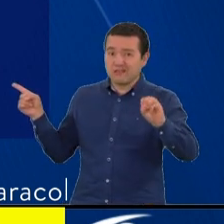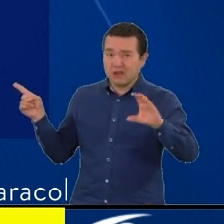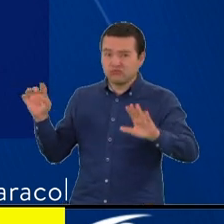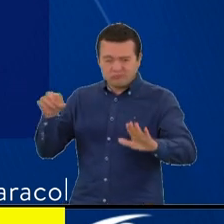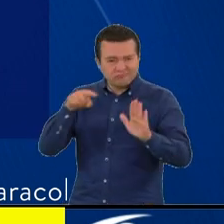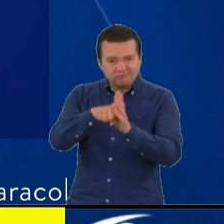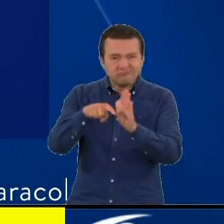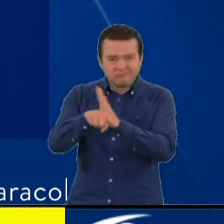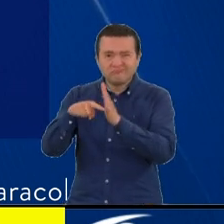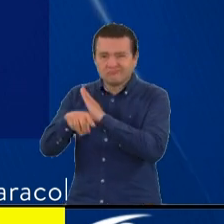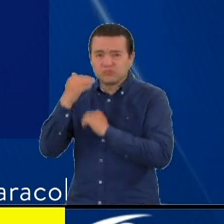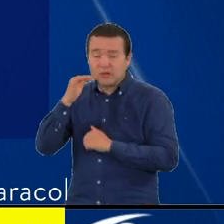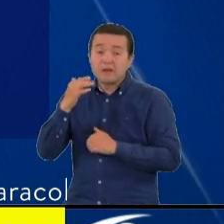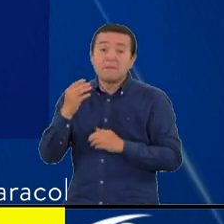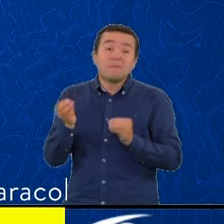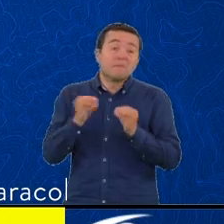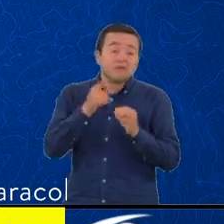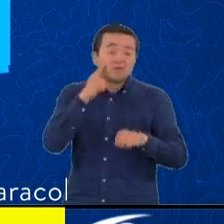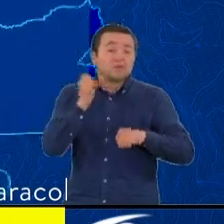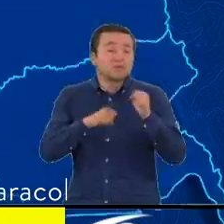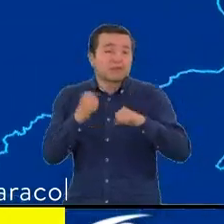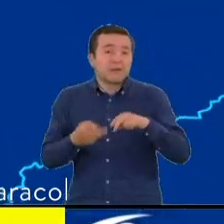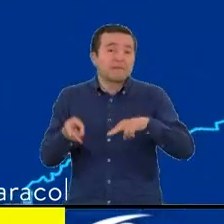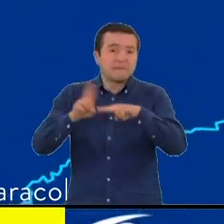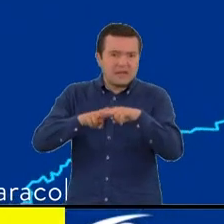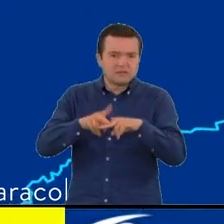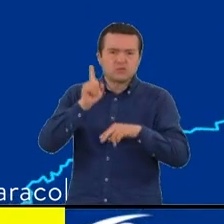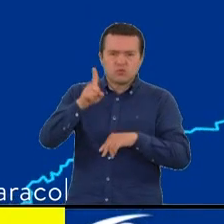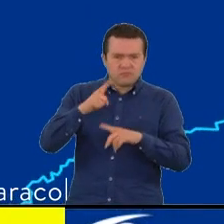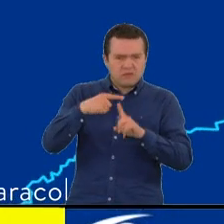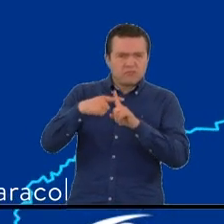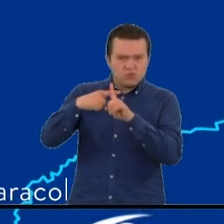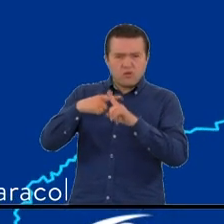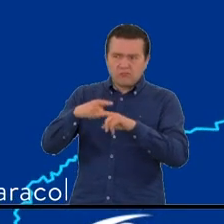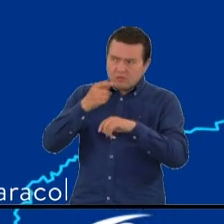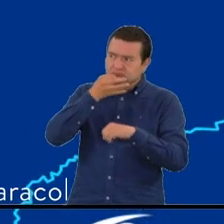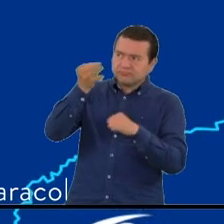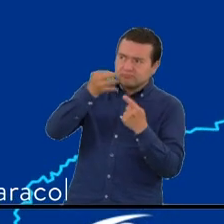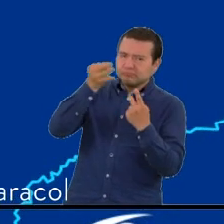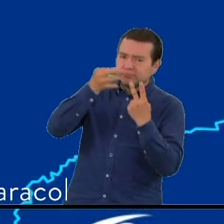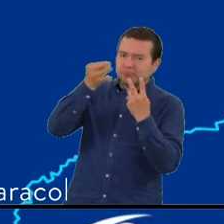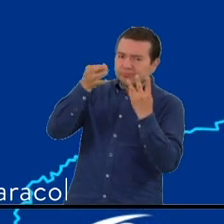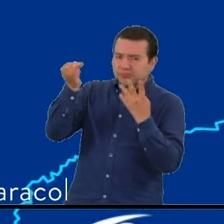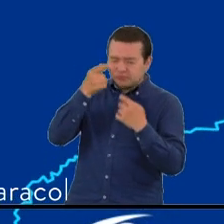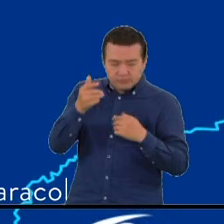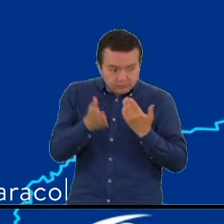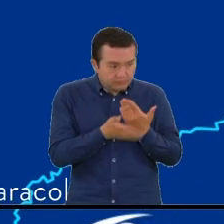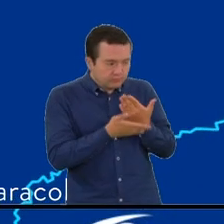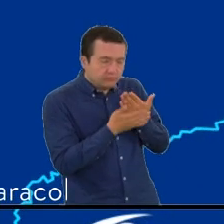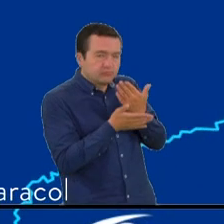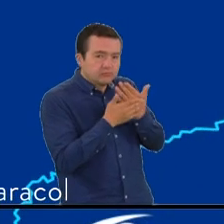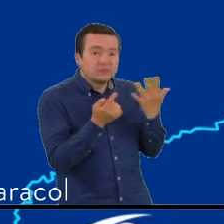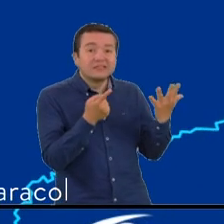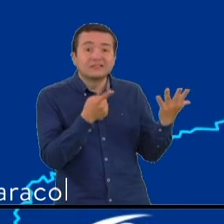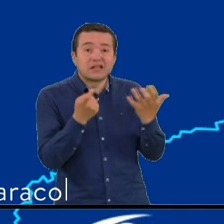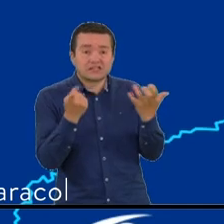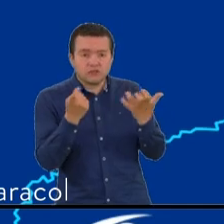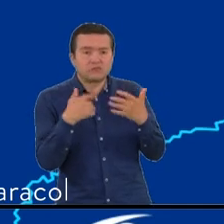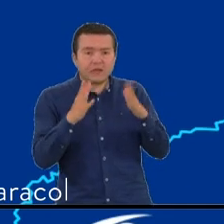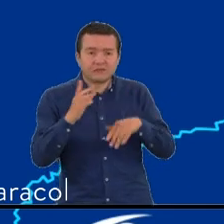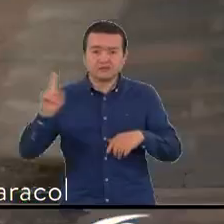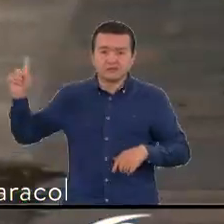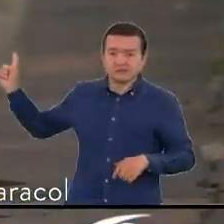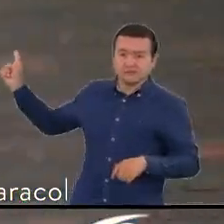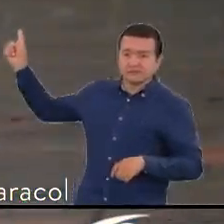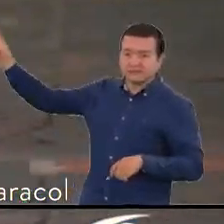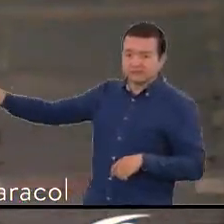cifra podría aumentar, pues la Procuraduría ha recibido más de 600 alertas, en su mayoría, en Bogotá, Ibagué, Arauca y